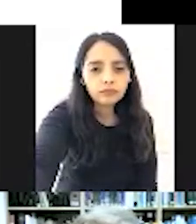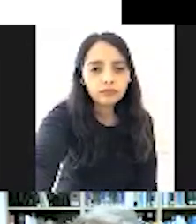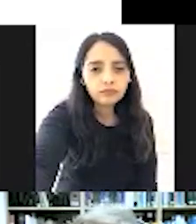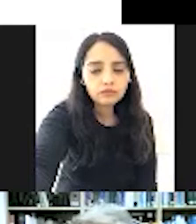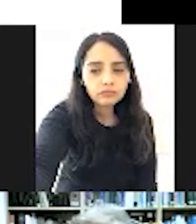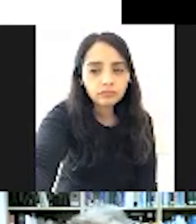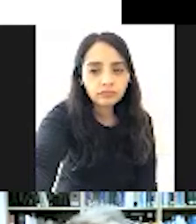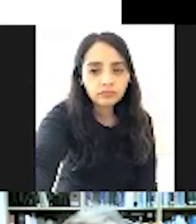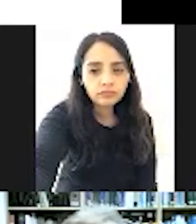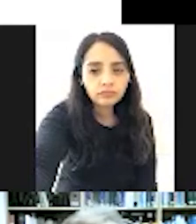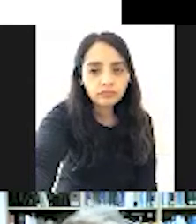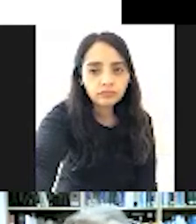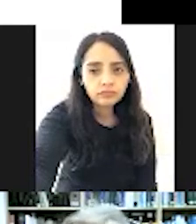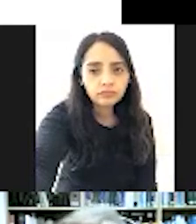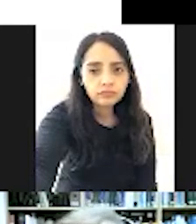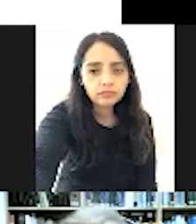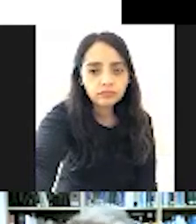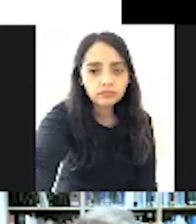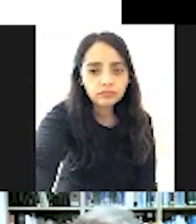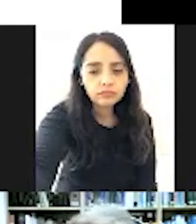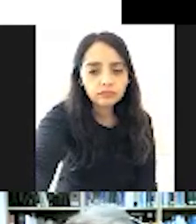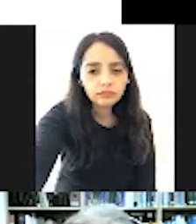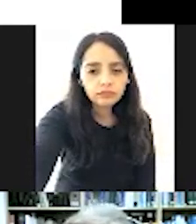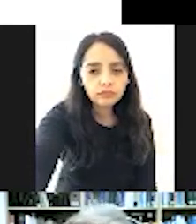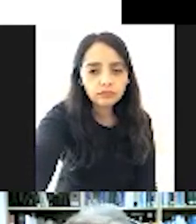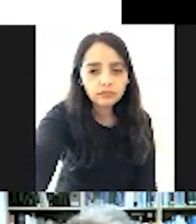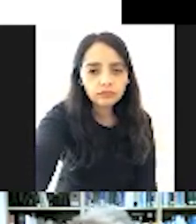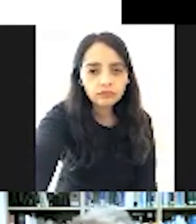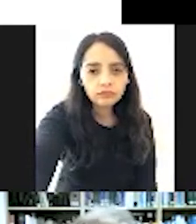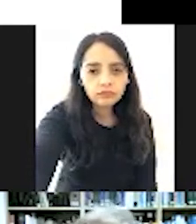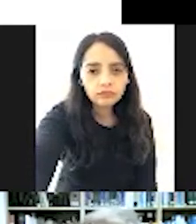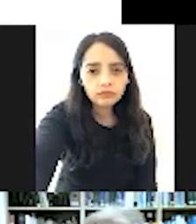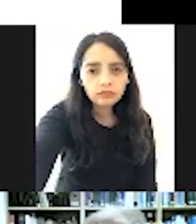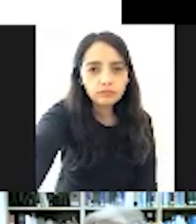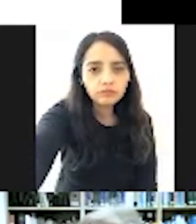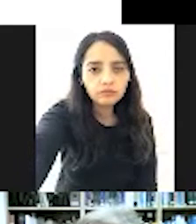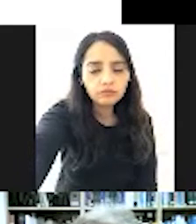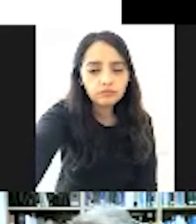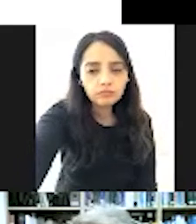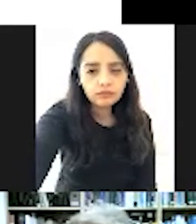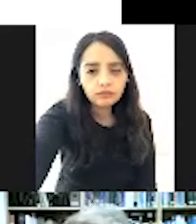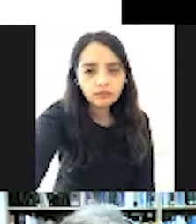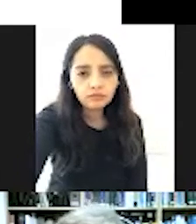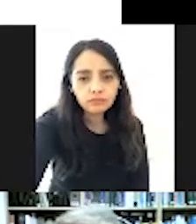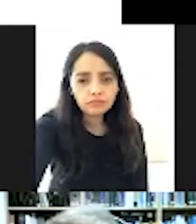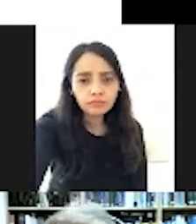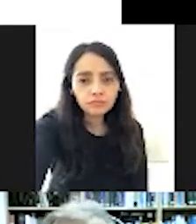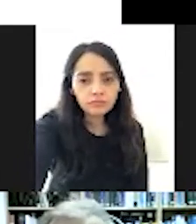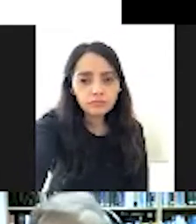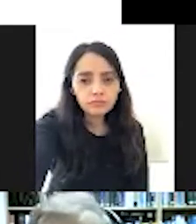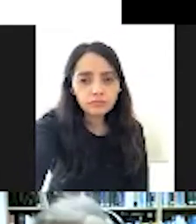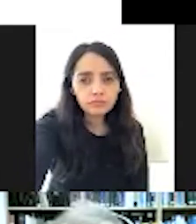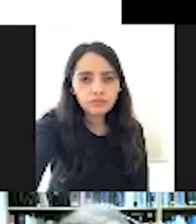son necesariamente porque aparece algo o cambia algo en el mundo, sino que en realidad la mayor parte de las veces que